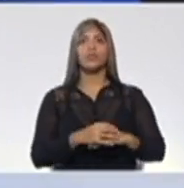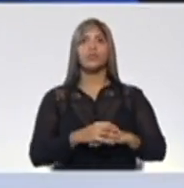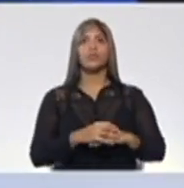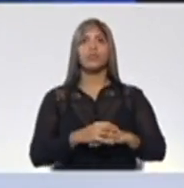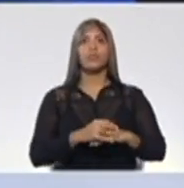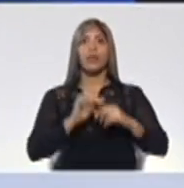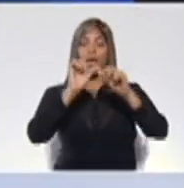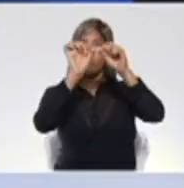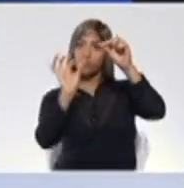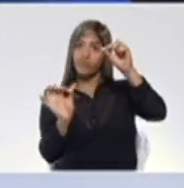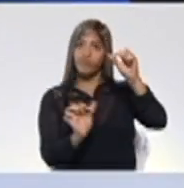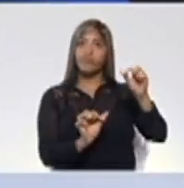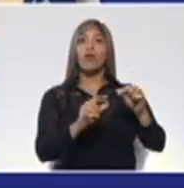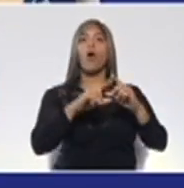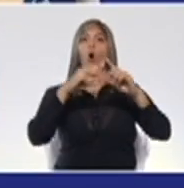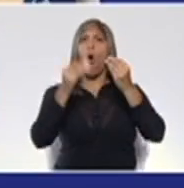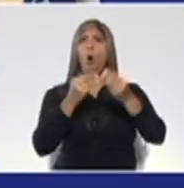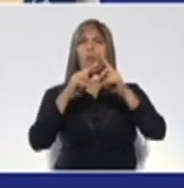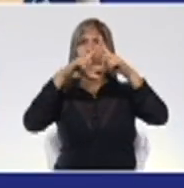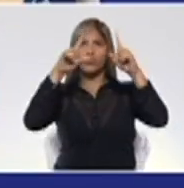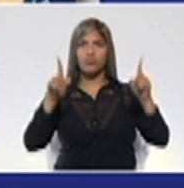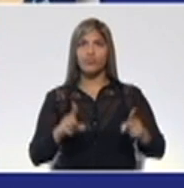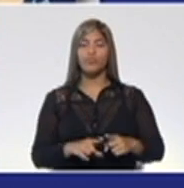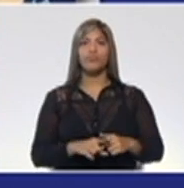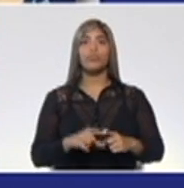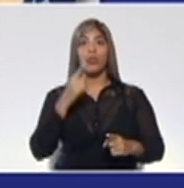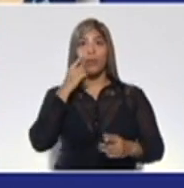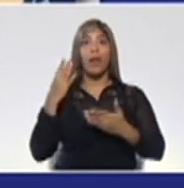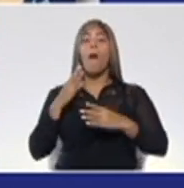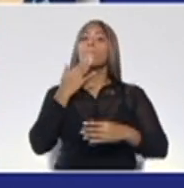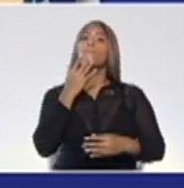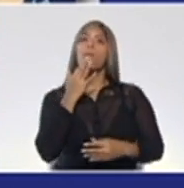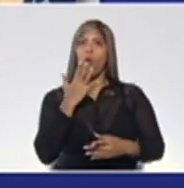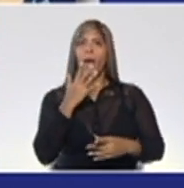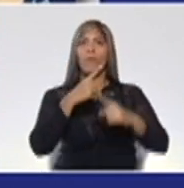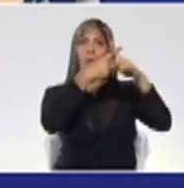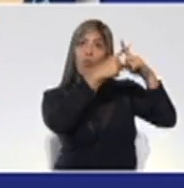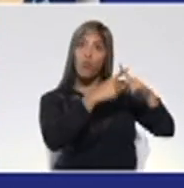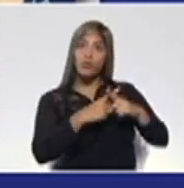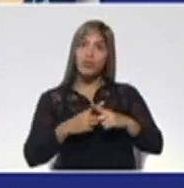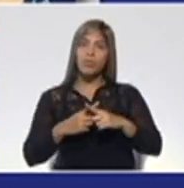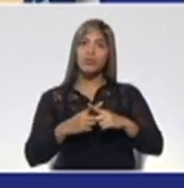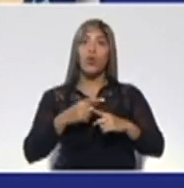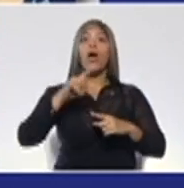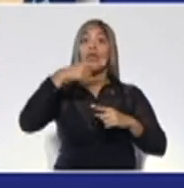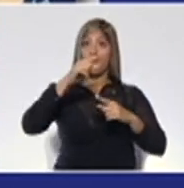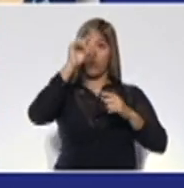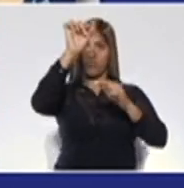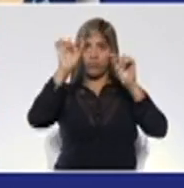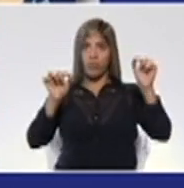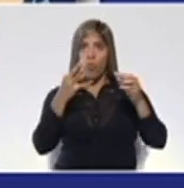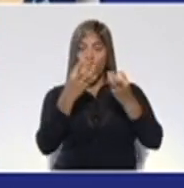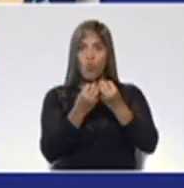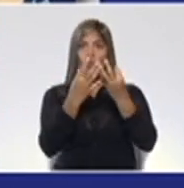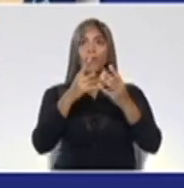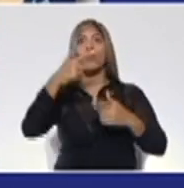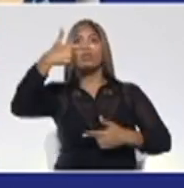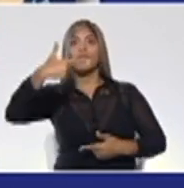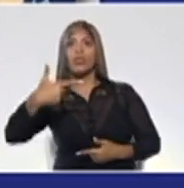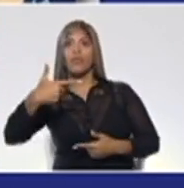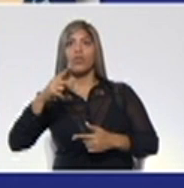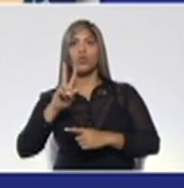rombo. Se obtiene del producto de las longitudes de sus diagonales, dividido entre 2. Esto